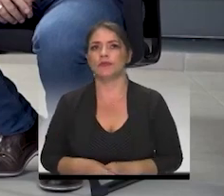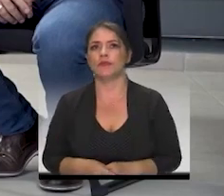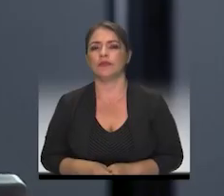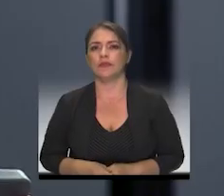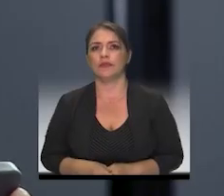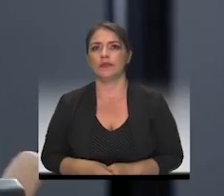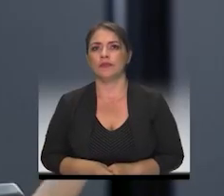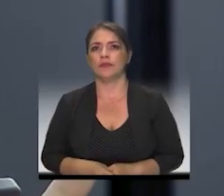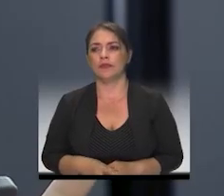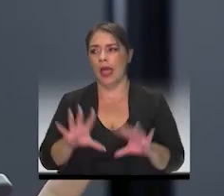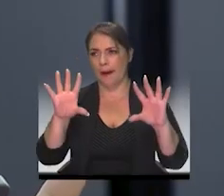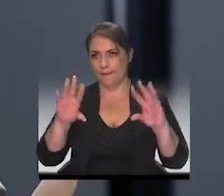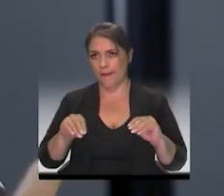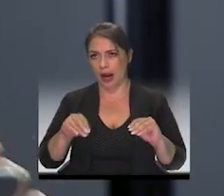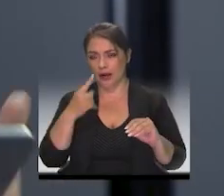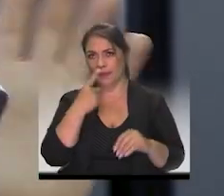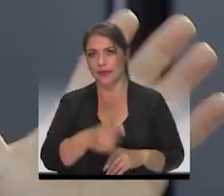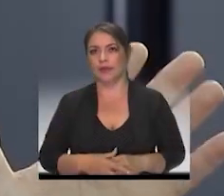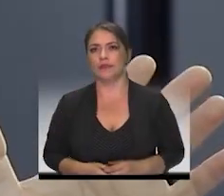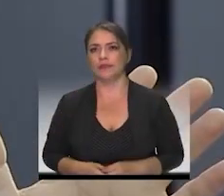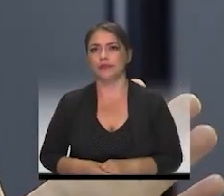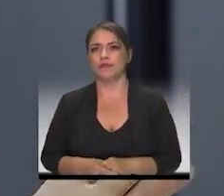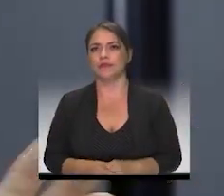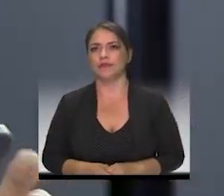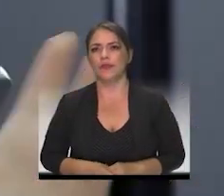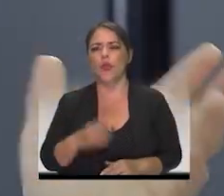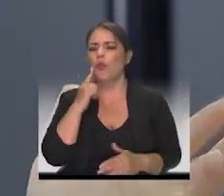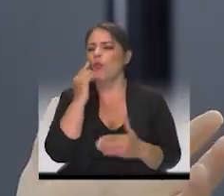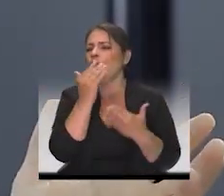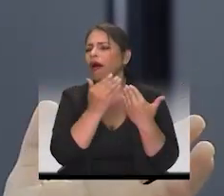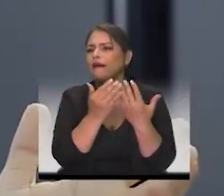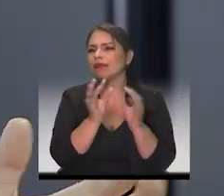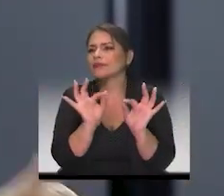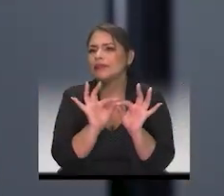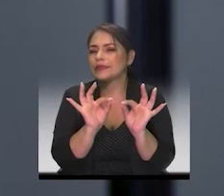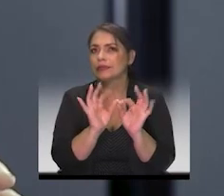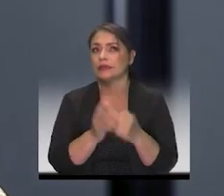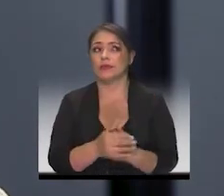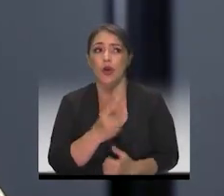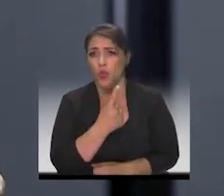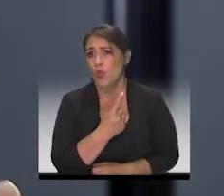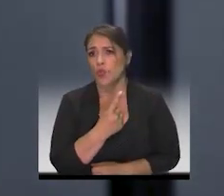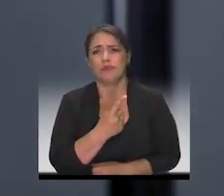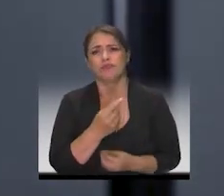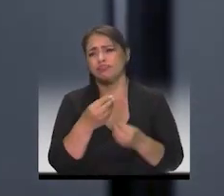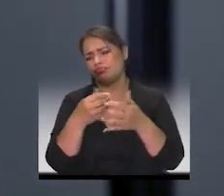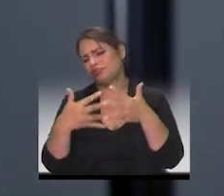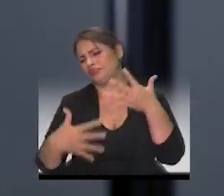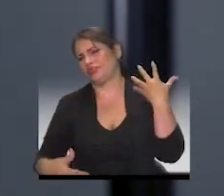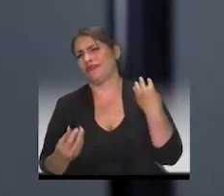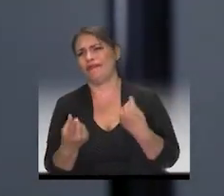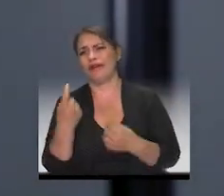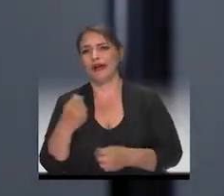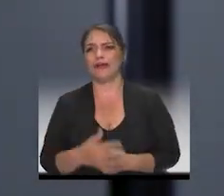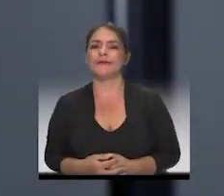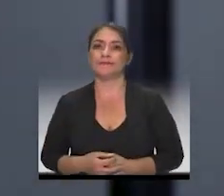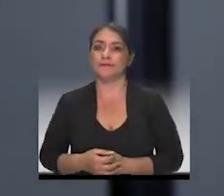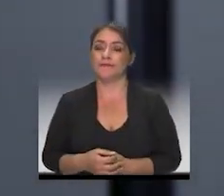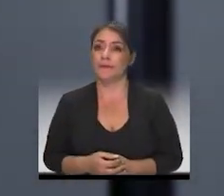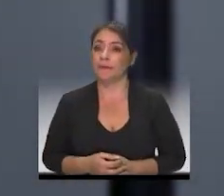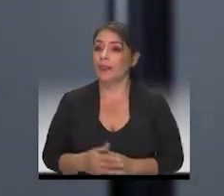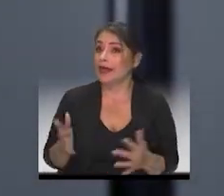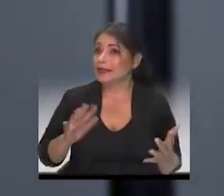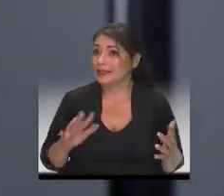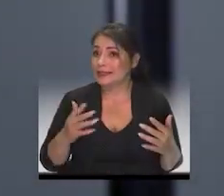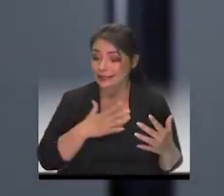la información de que se apague, ¿sí? Eso es una prueba de lo mucho que puede hacer nuestra tecnología. Entonces, en este caso, nosotros